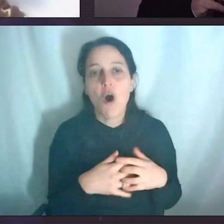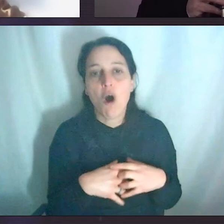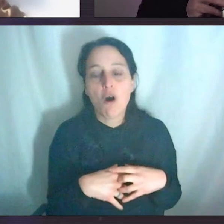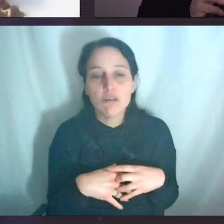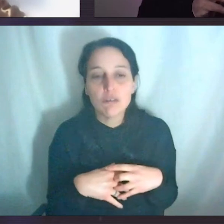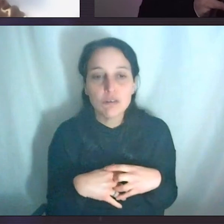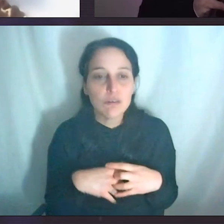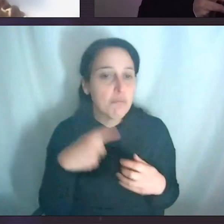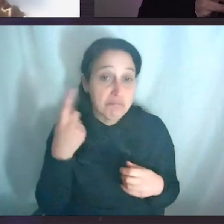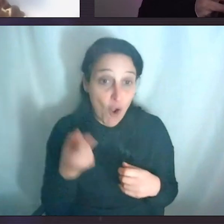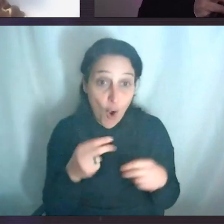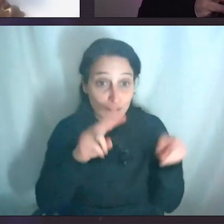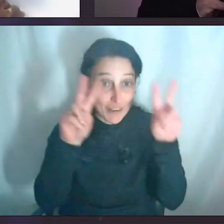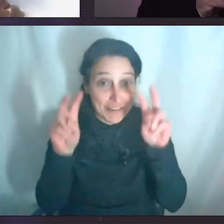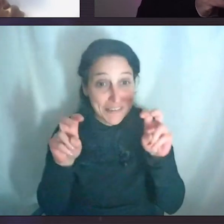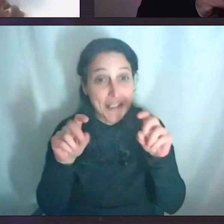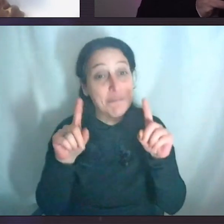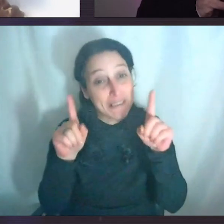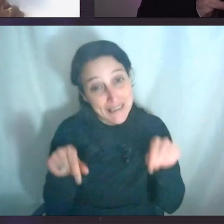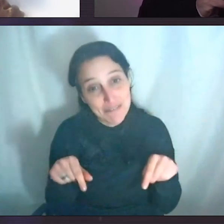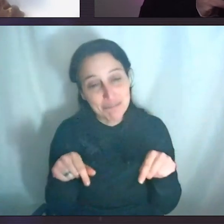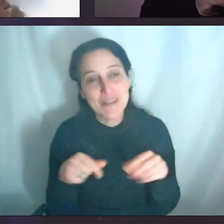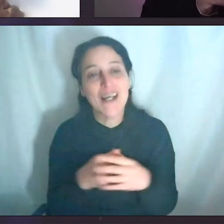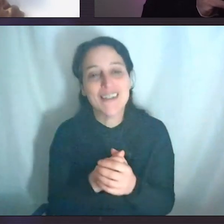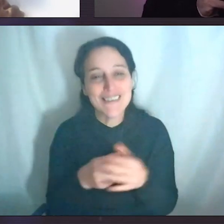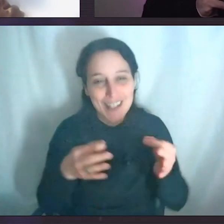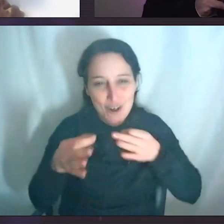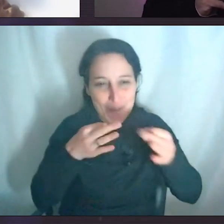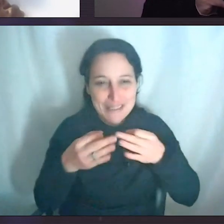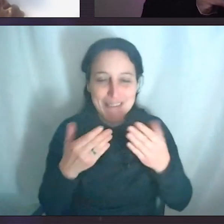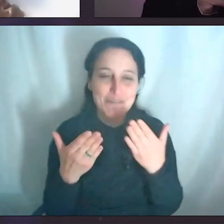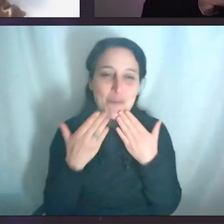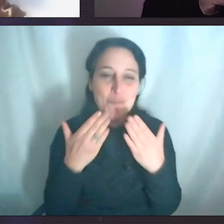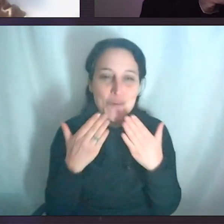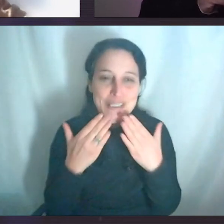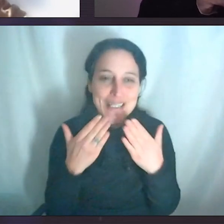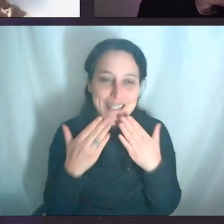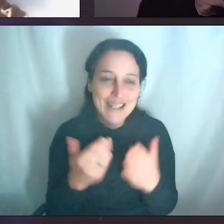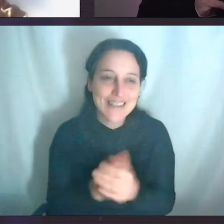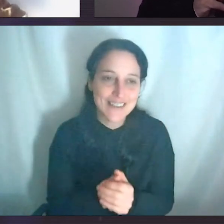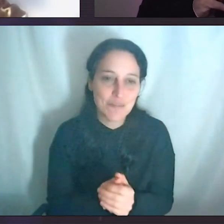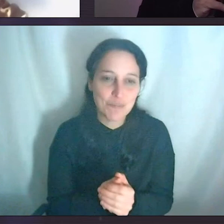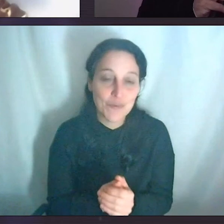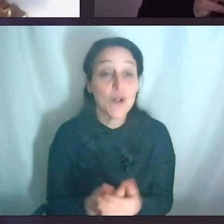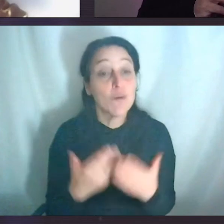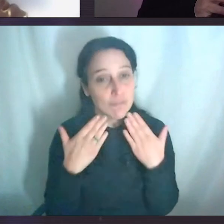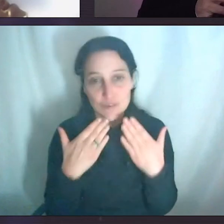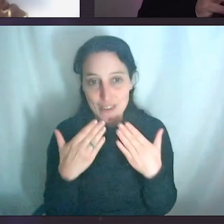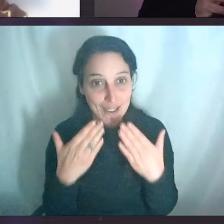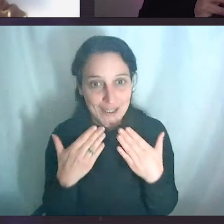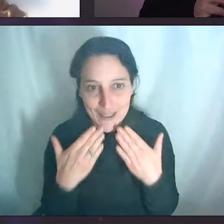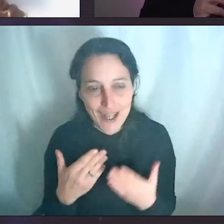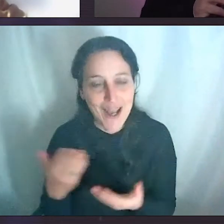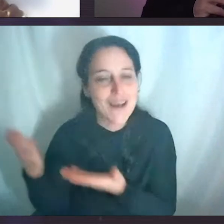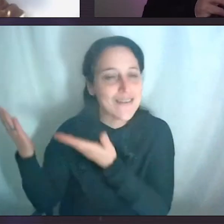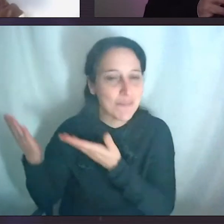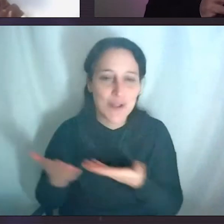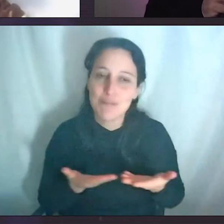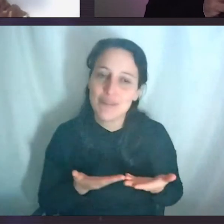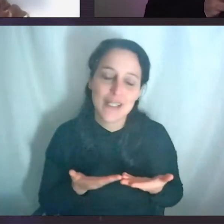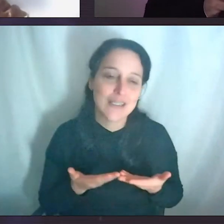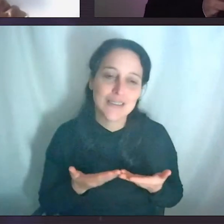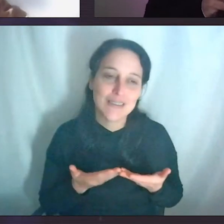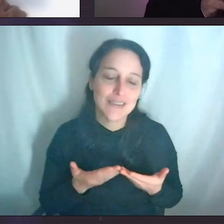pudimos tocar acá en esta charla que están buenísimos. Muchas gracias. Sí. Es un gusto para nosotros también que nos haya invitado el FITS, así que